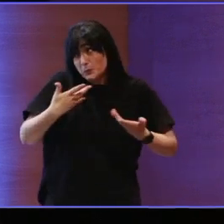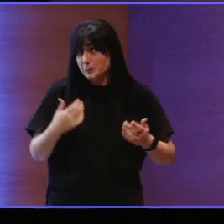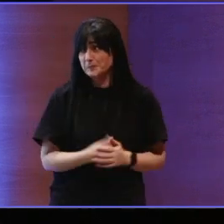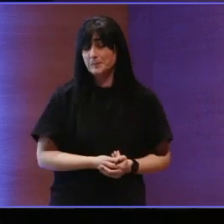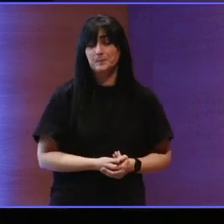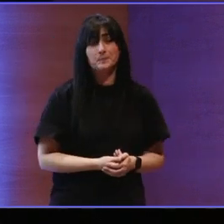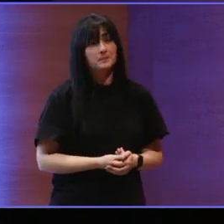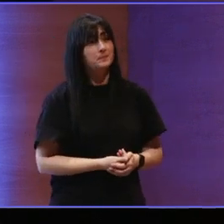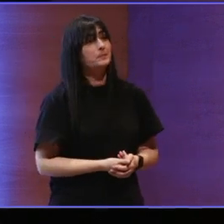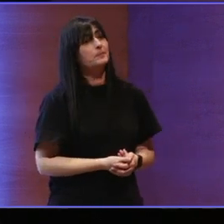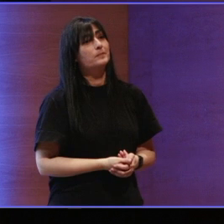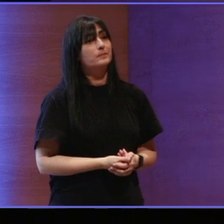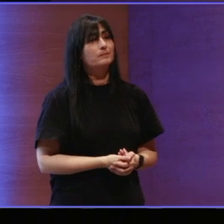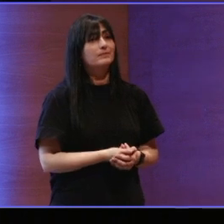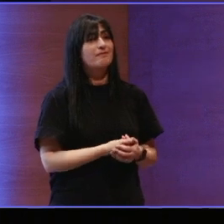buenoa